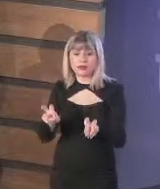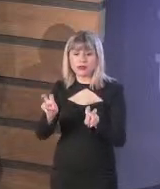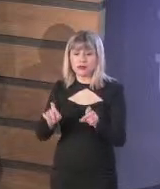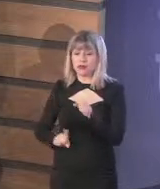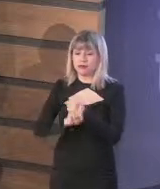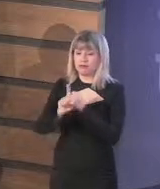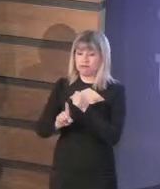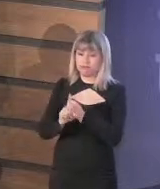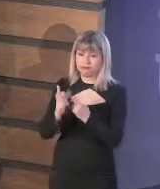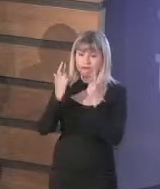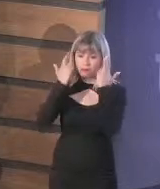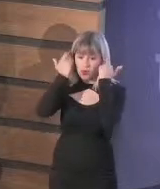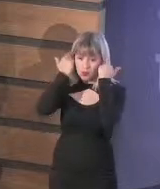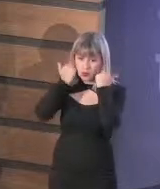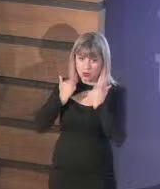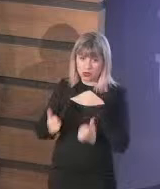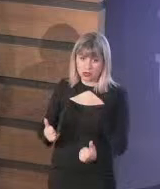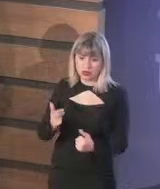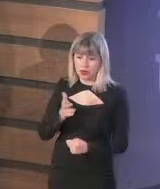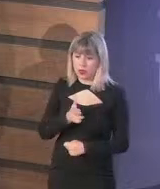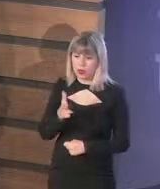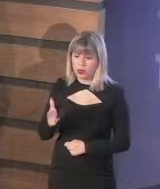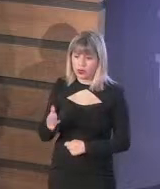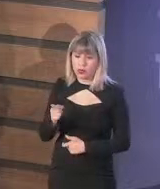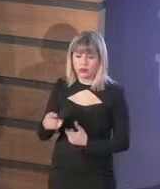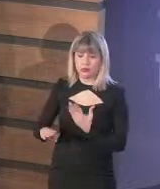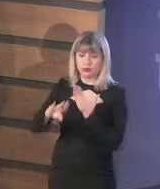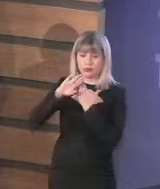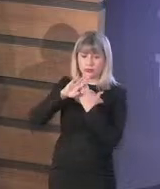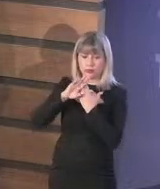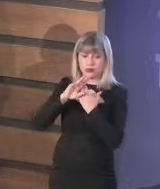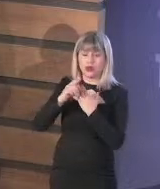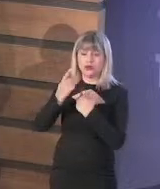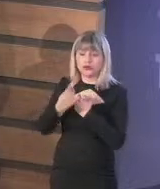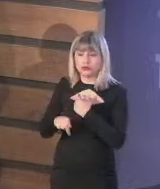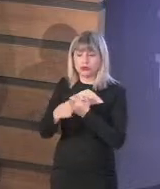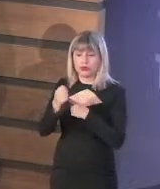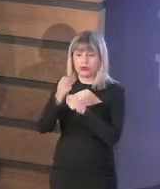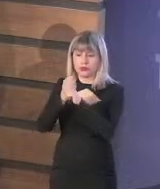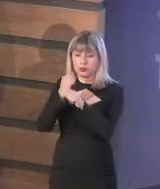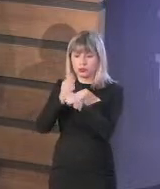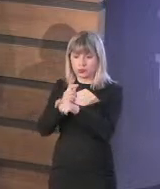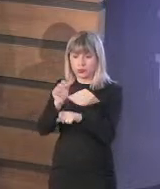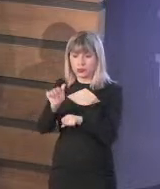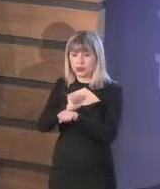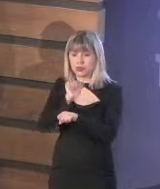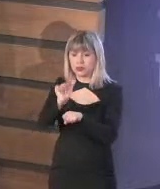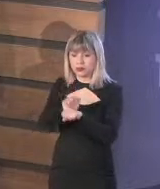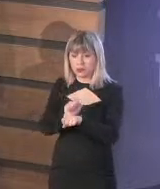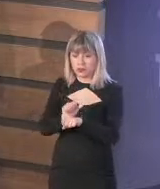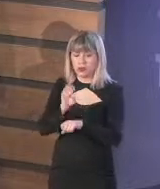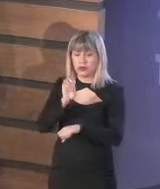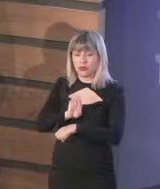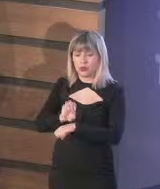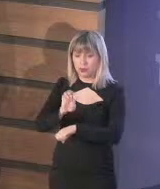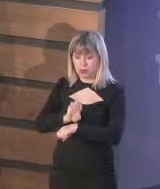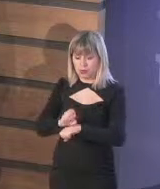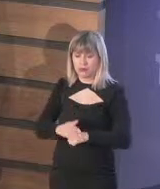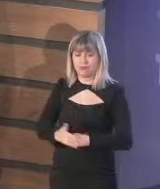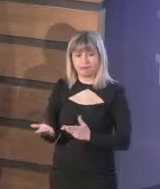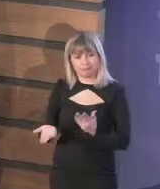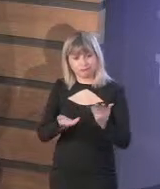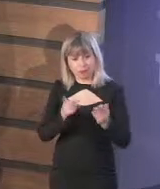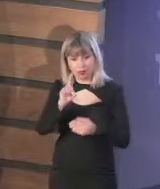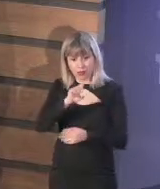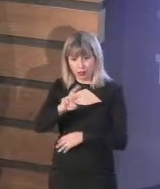ruido excesivo, titulada Hipoacusia ocupacional por ruido en transportistas de autobuses en Cristóbal, Colón, Ecuador. Lo escuchamos,